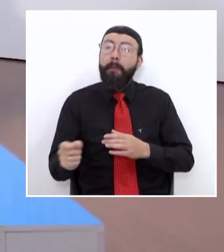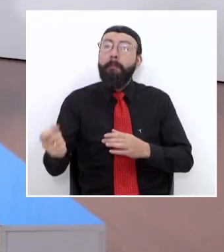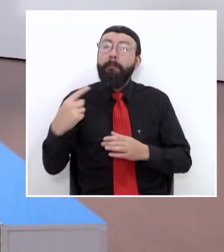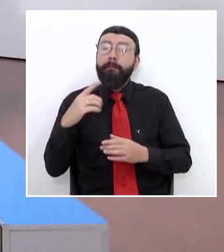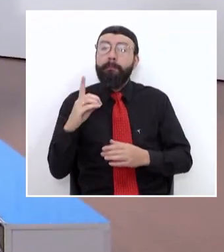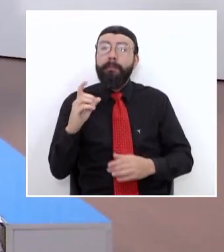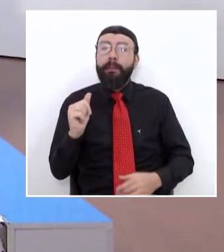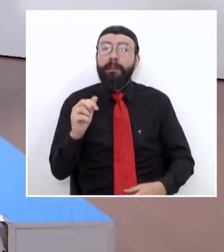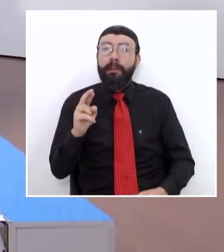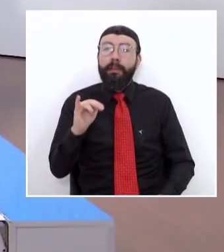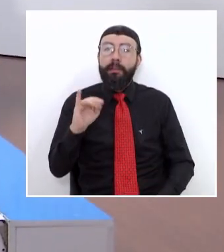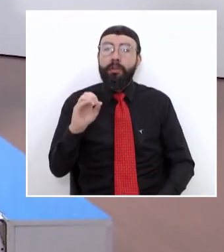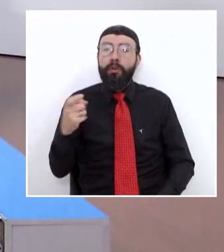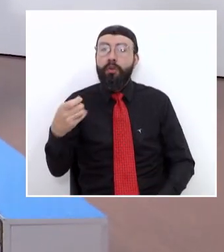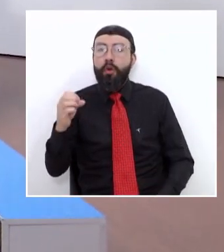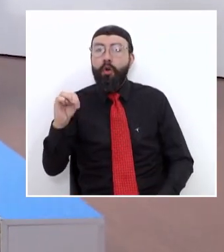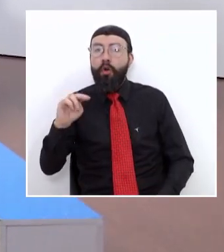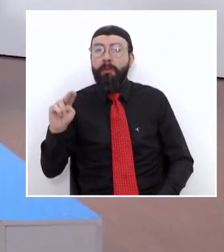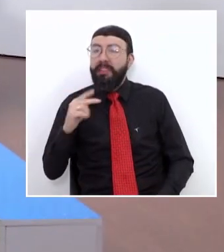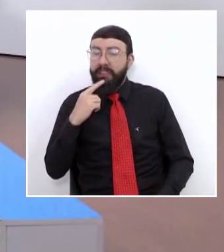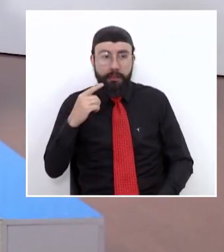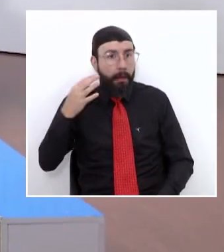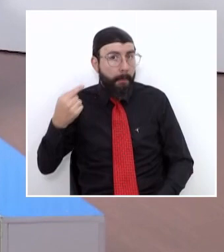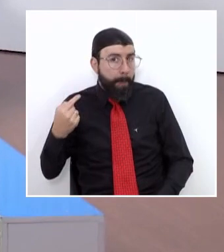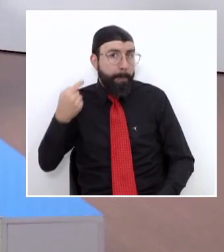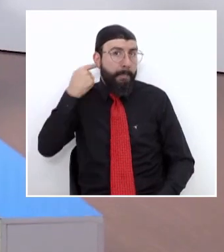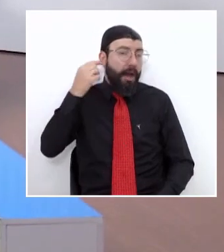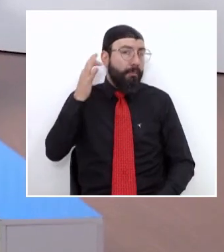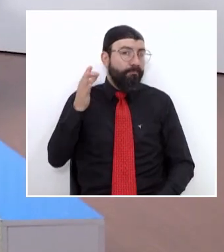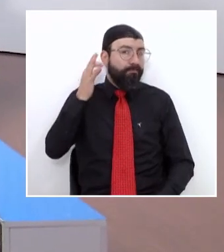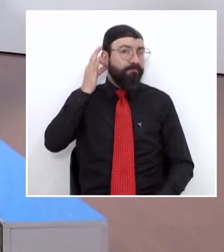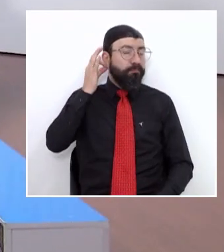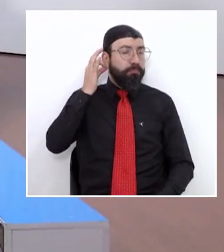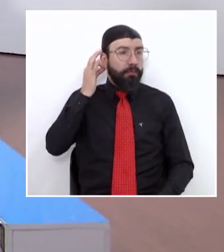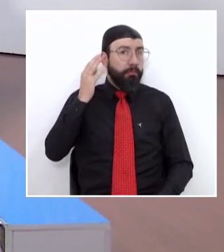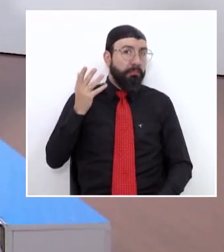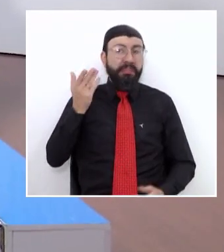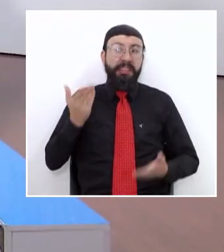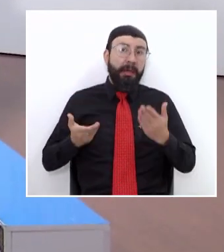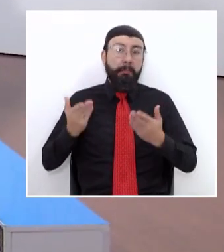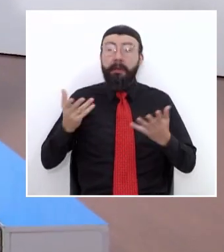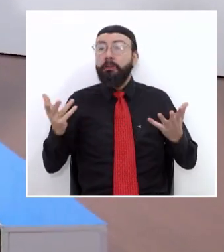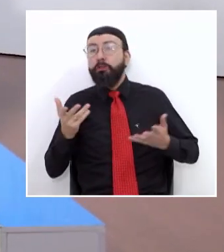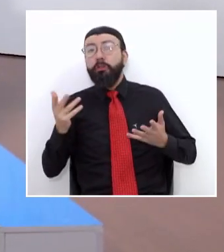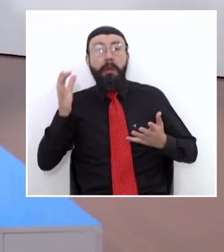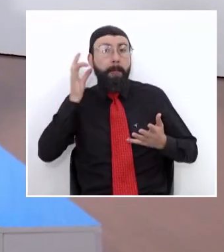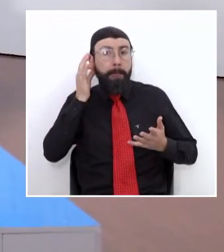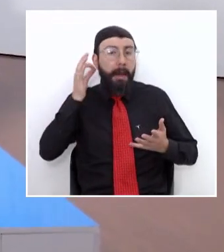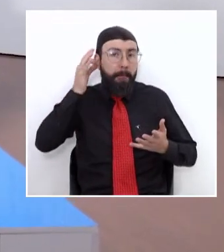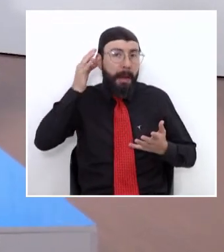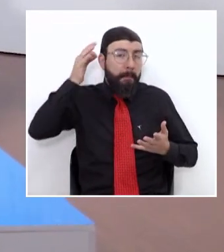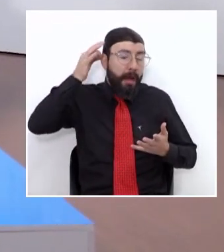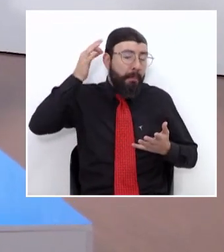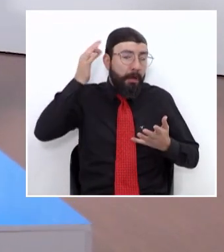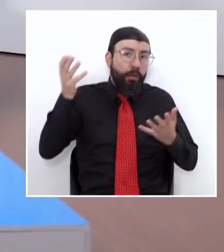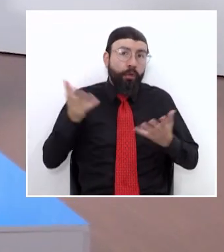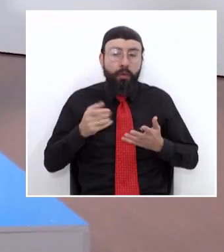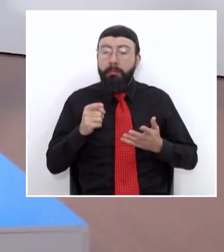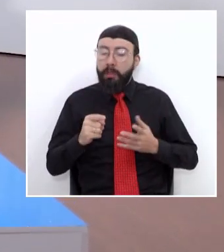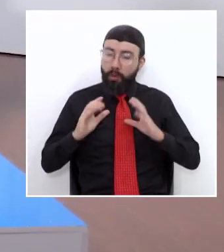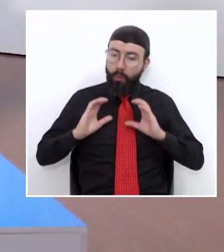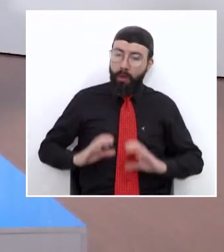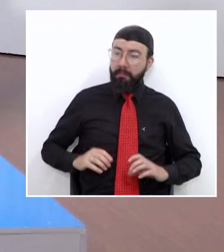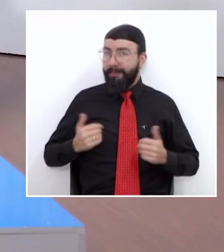Darío Gómez Alzate que si los piercings en las orejas son perjudiciales, depende en qué parte se la puso. Esperen cómo su cuerpo les habla y